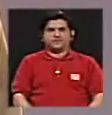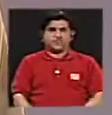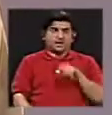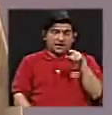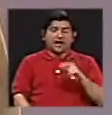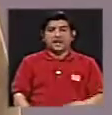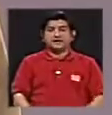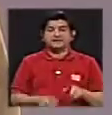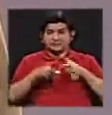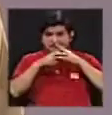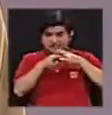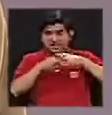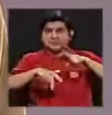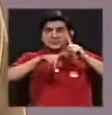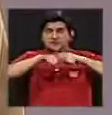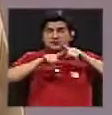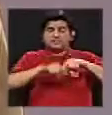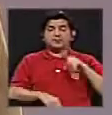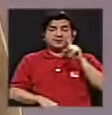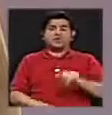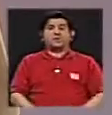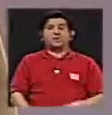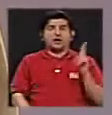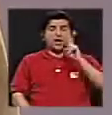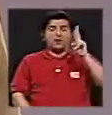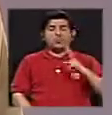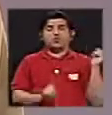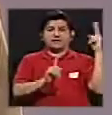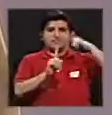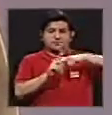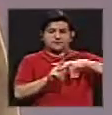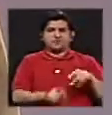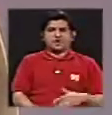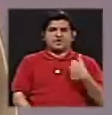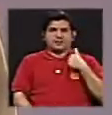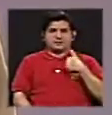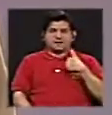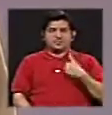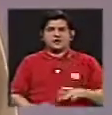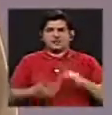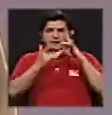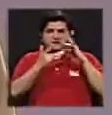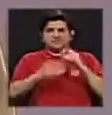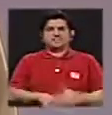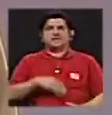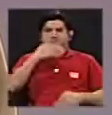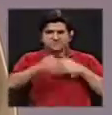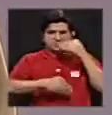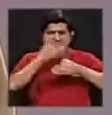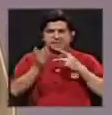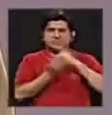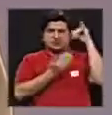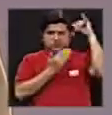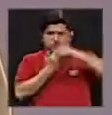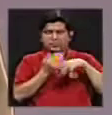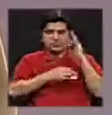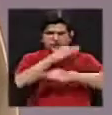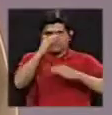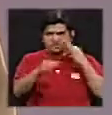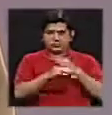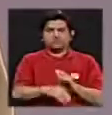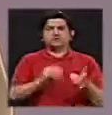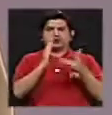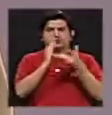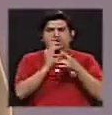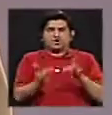este fideicomiso va a depender una unidad ejecutora que va a estar conformada por expertos en gestión de proyectos de esta naturaleza, por